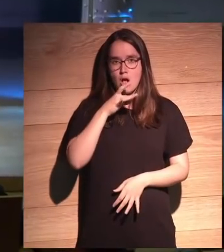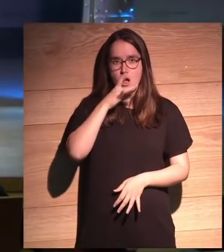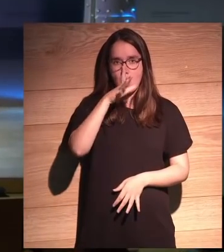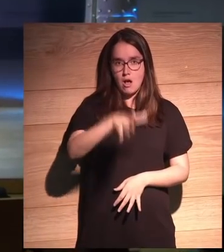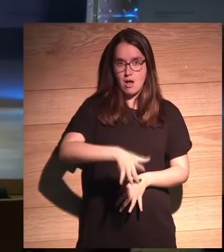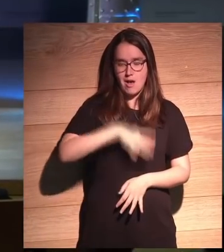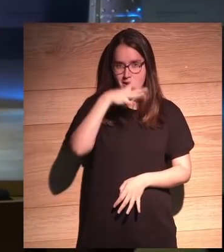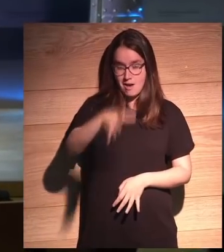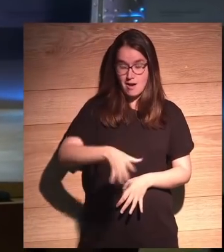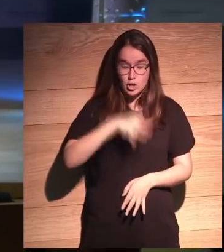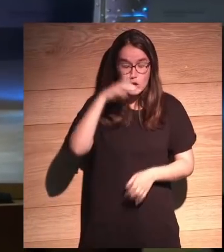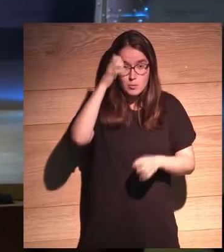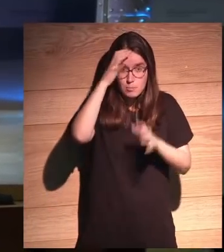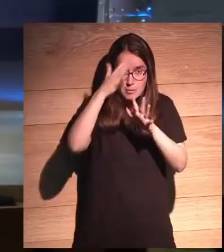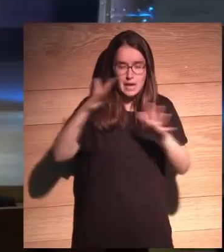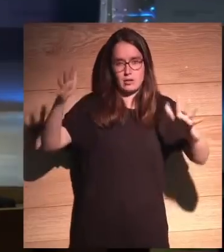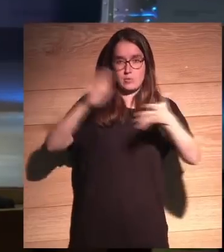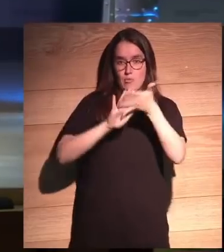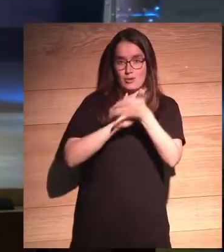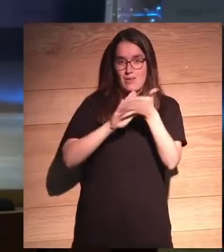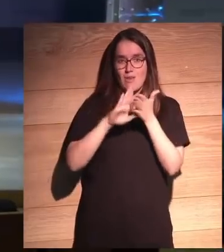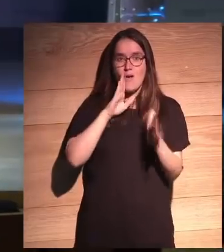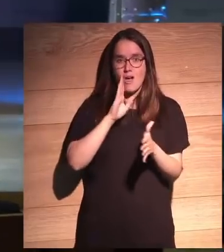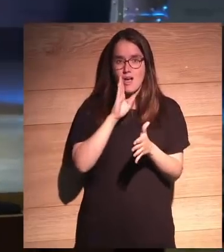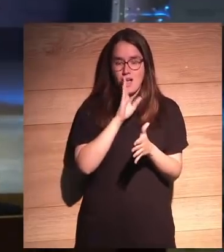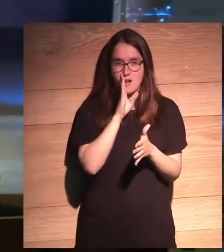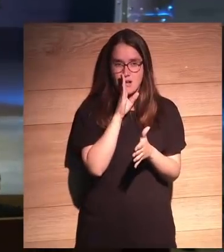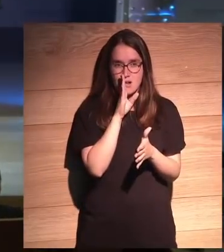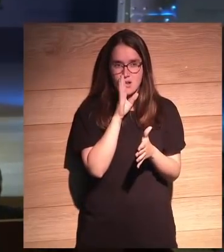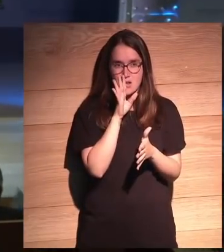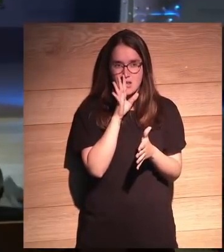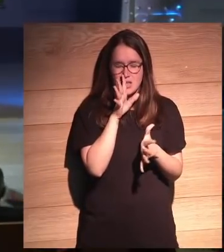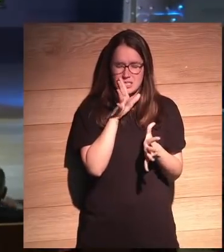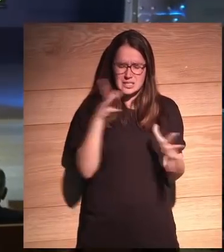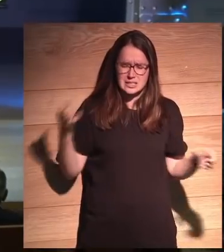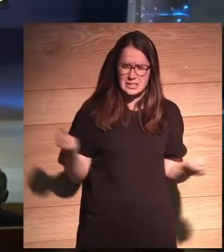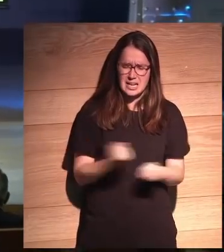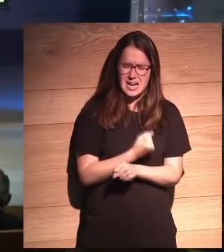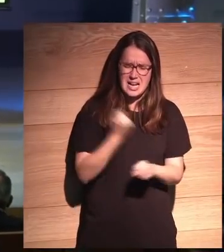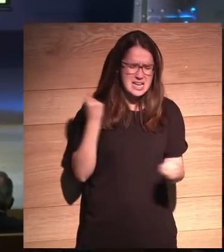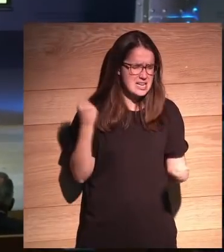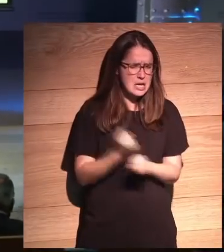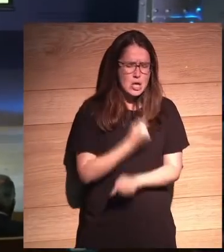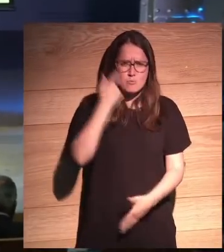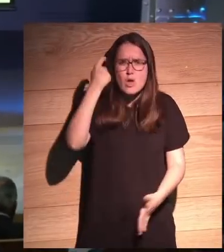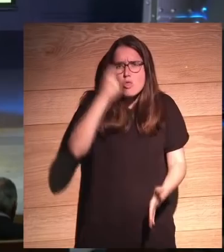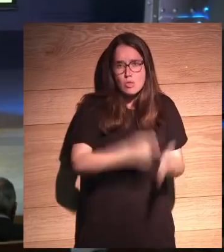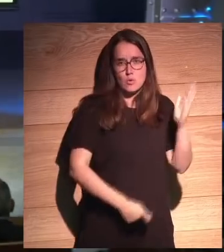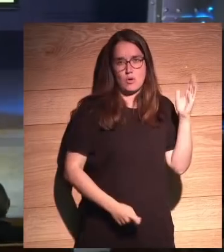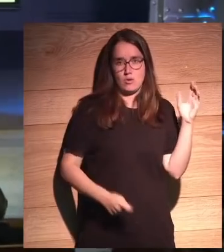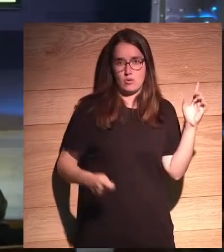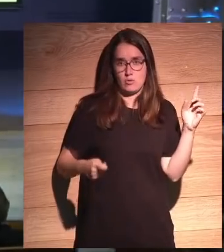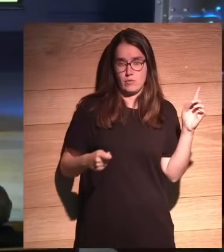me imagino, y un poco lo hemos hablado antes, que se ha dejado el cuerpo, el alma, las pestañas y todo en